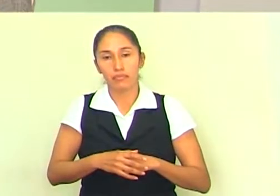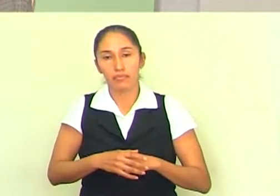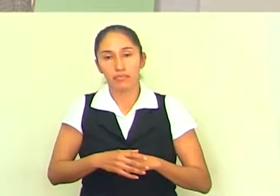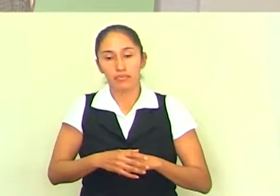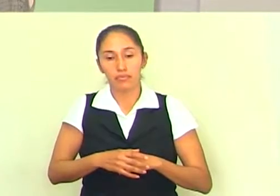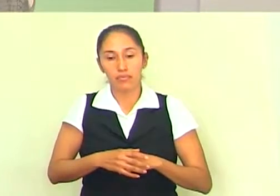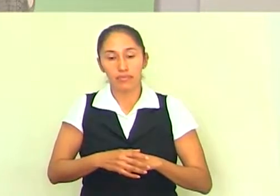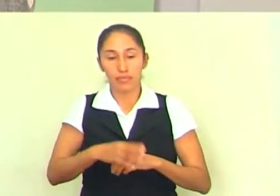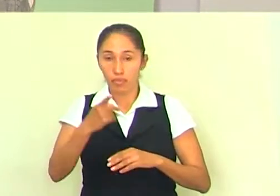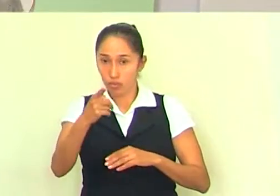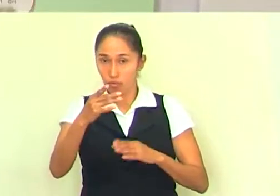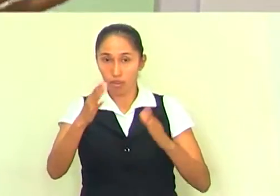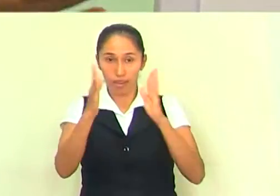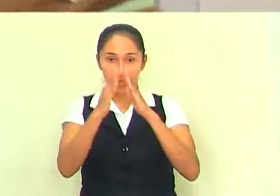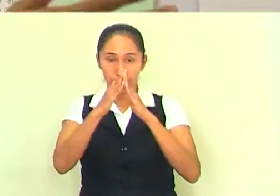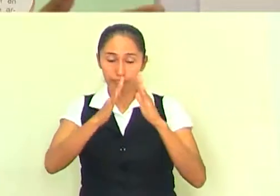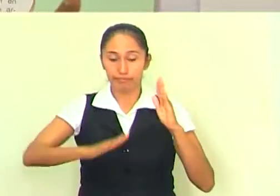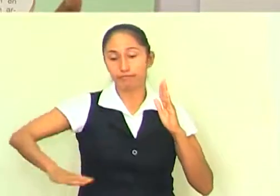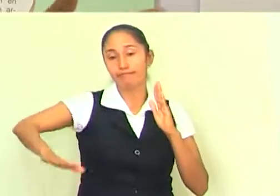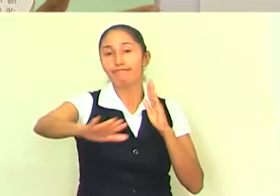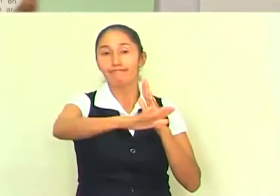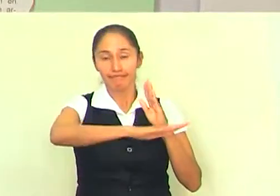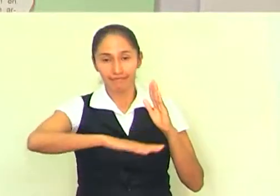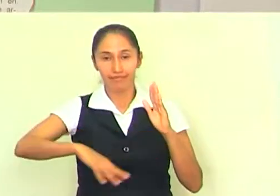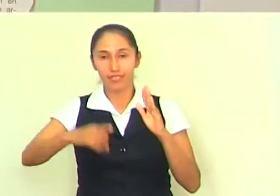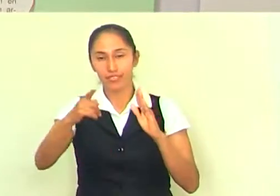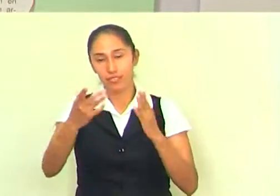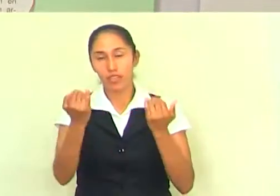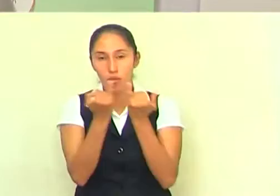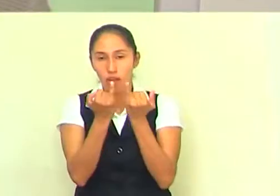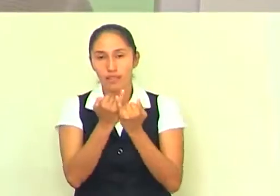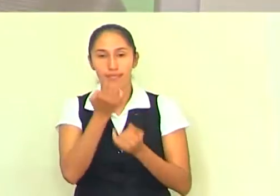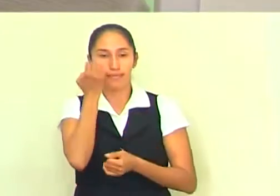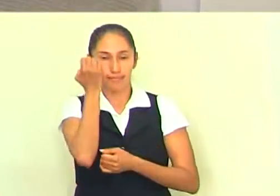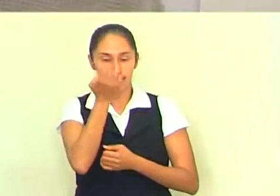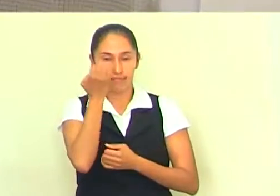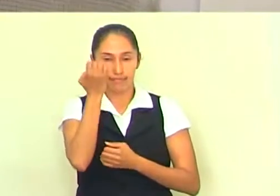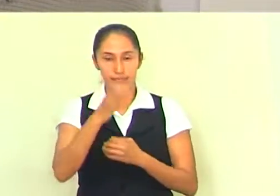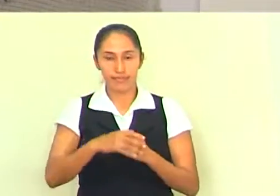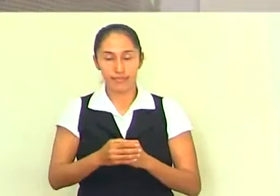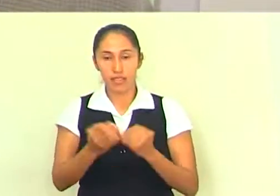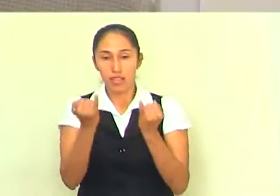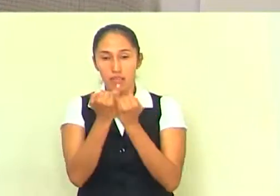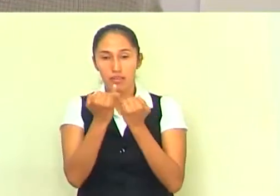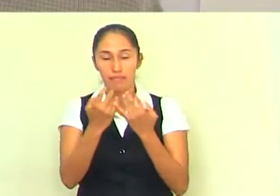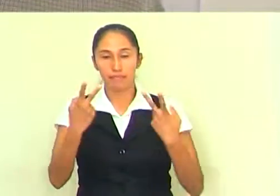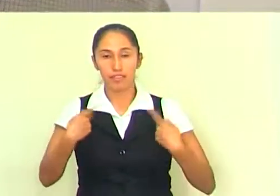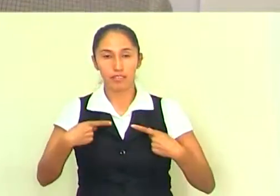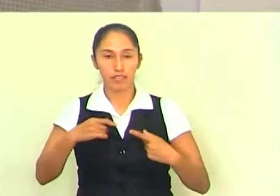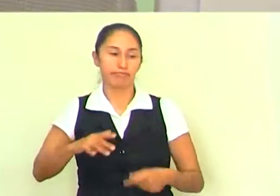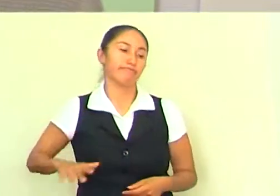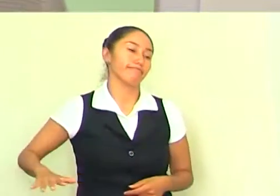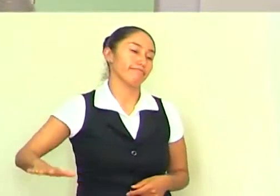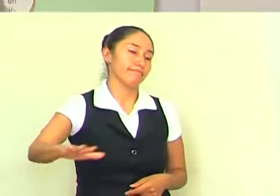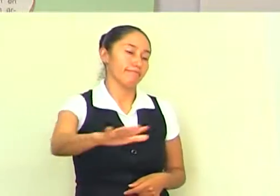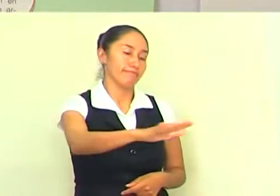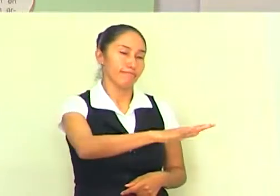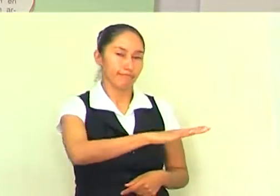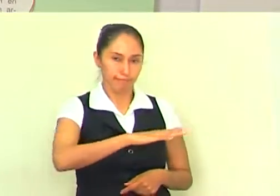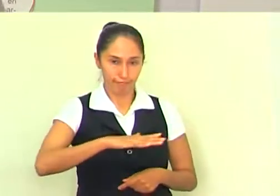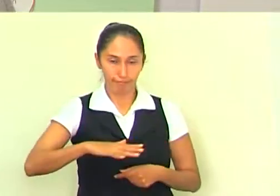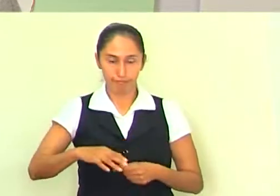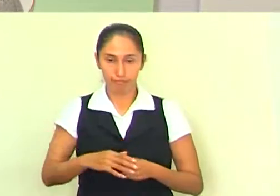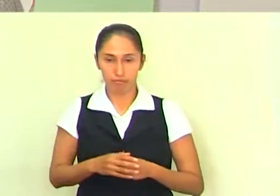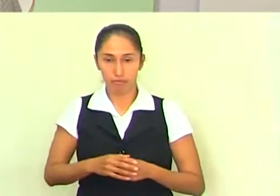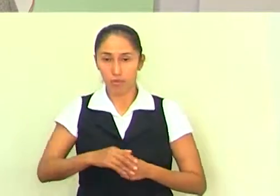en tu localidad y en la escuela, pues también, y en la sociedad en general, es muy importante la